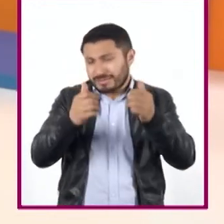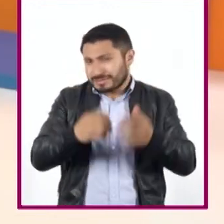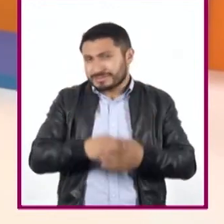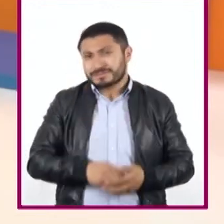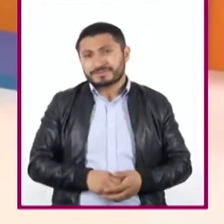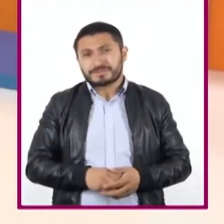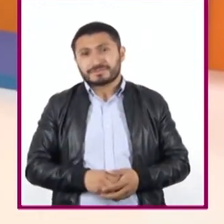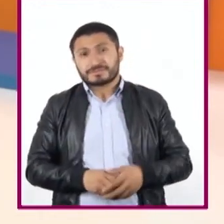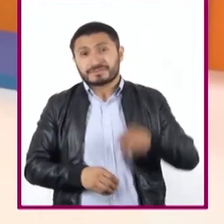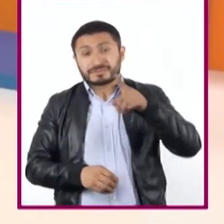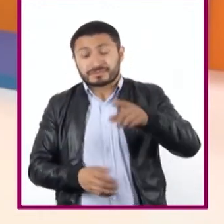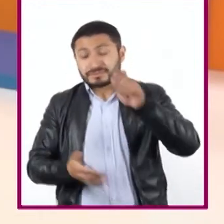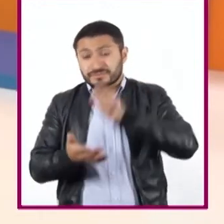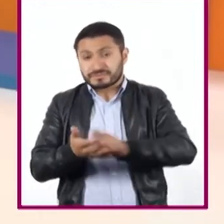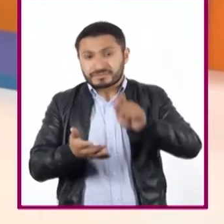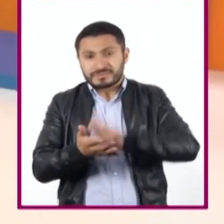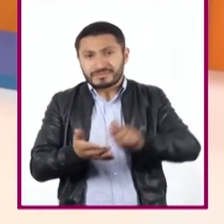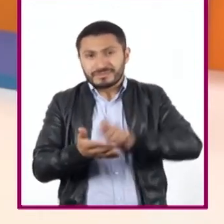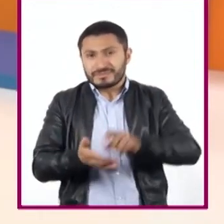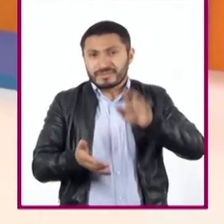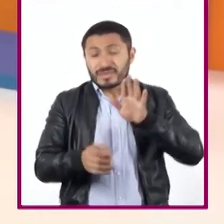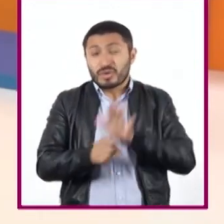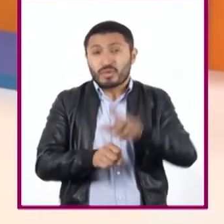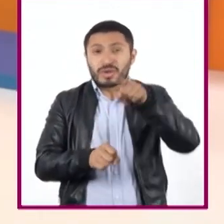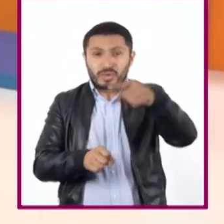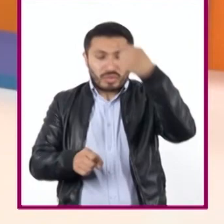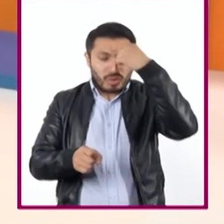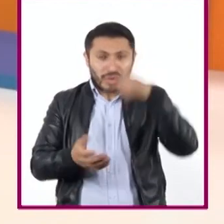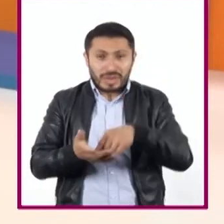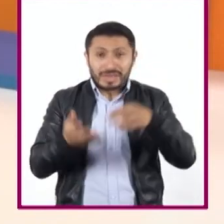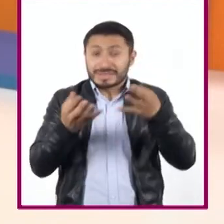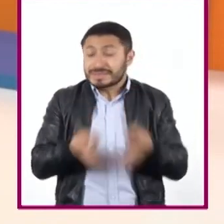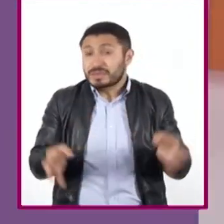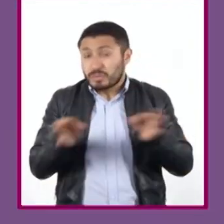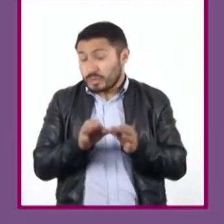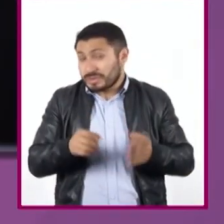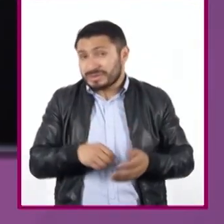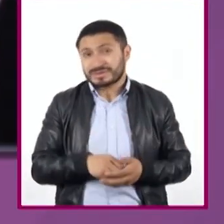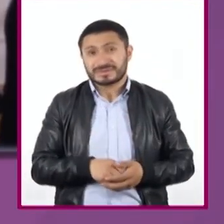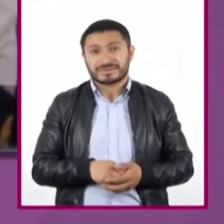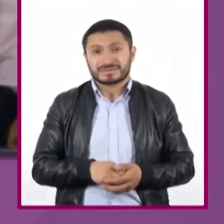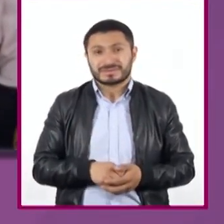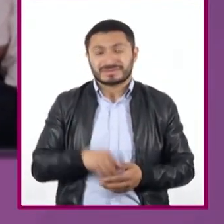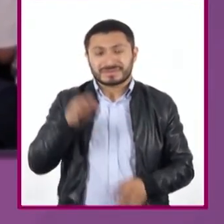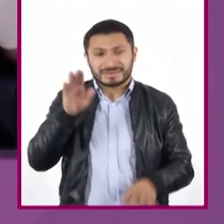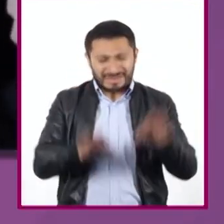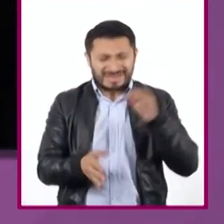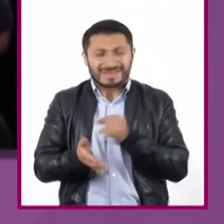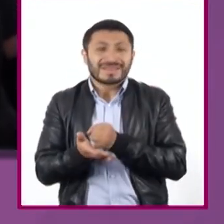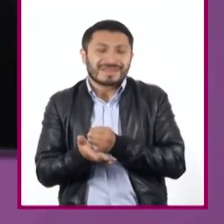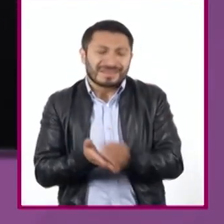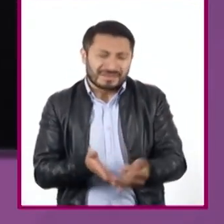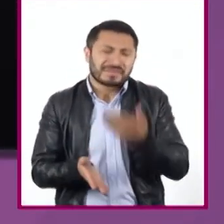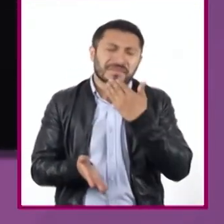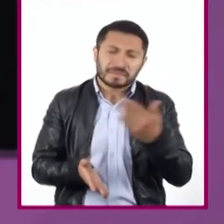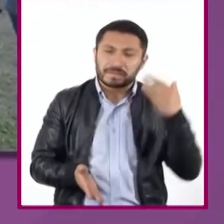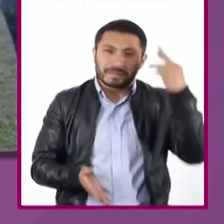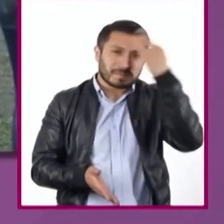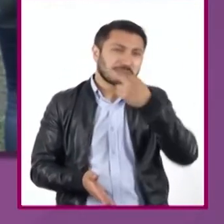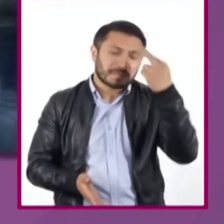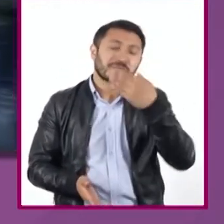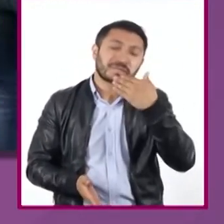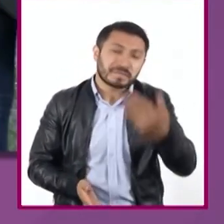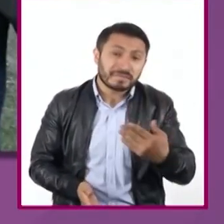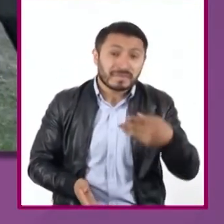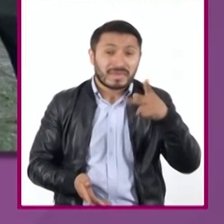y tomen nota de lo que consideren significativo para ustedes. Aunque una decisión esté bien analizada,